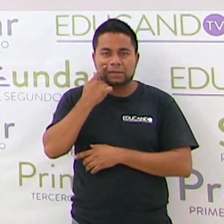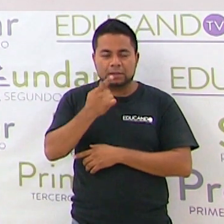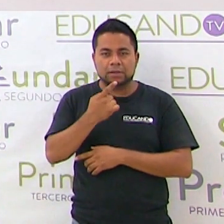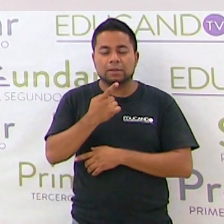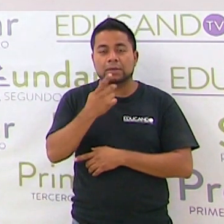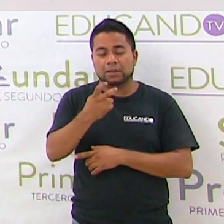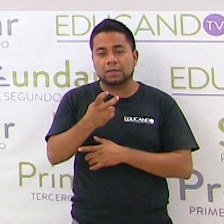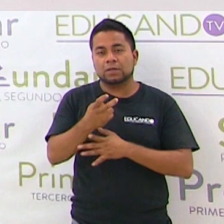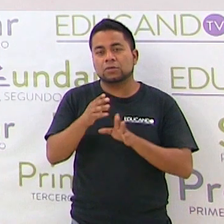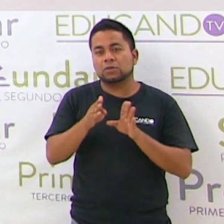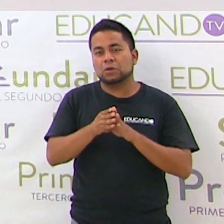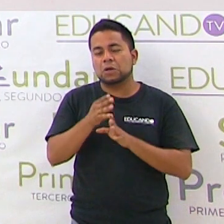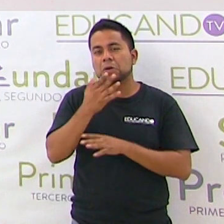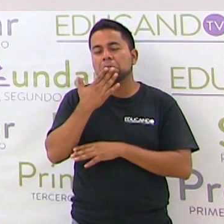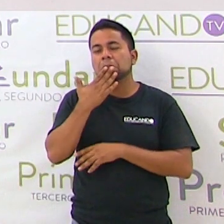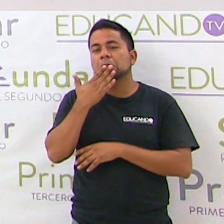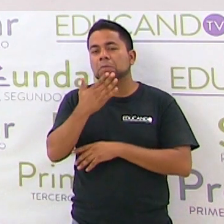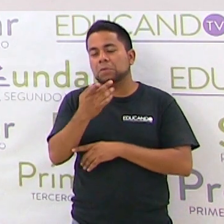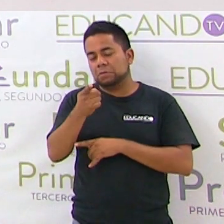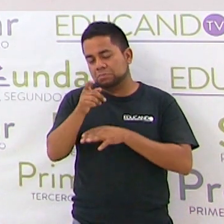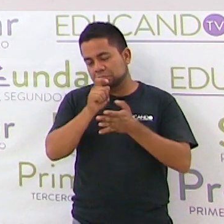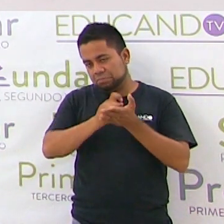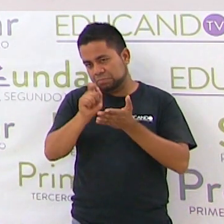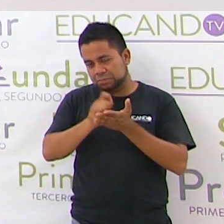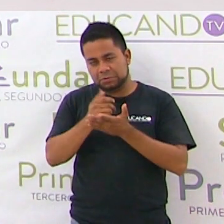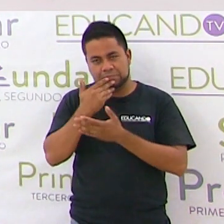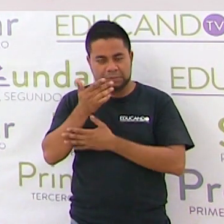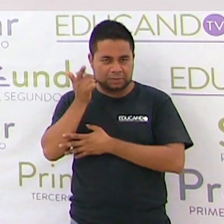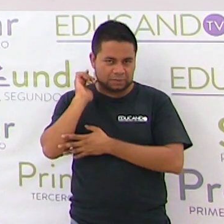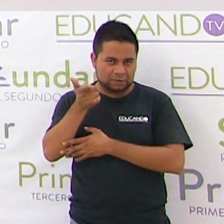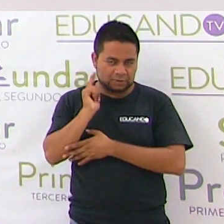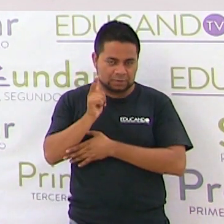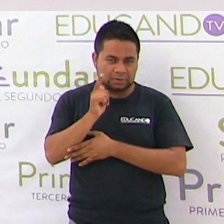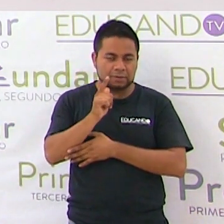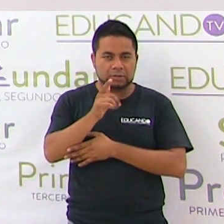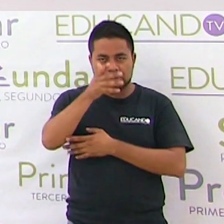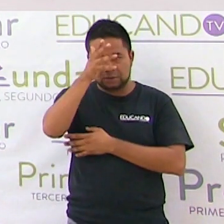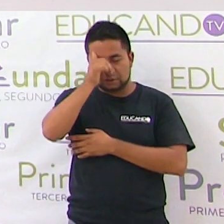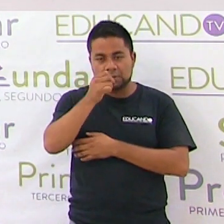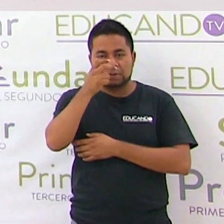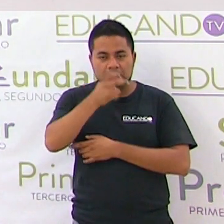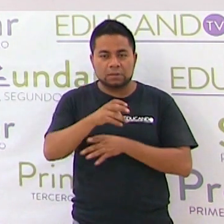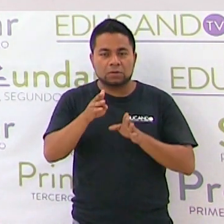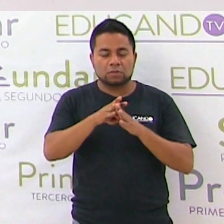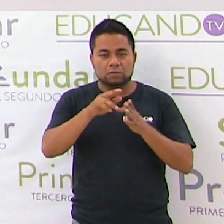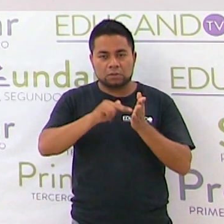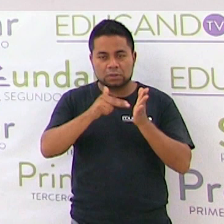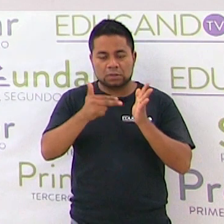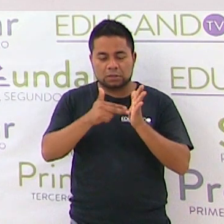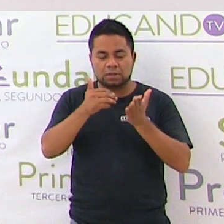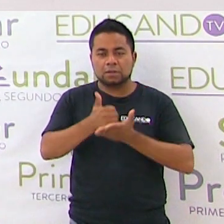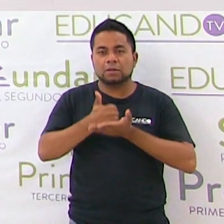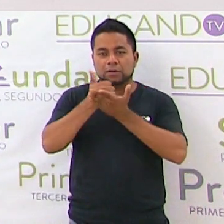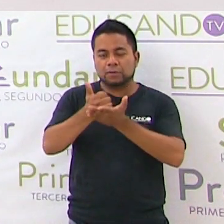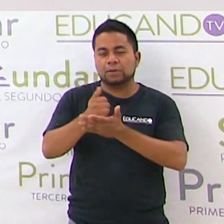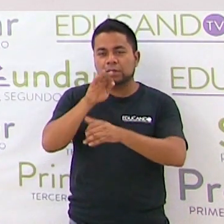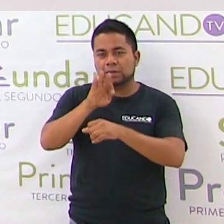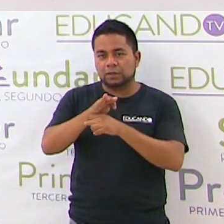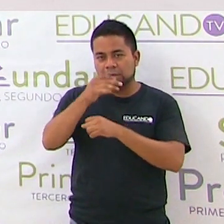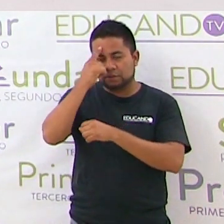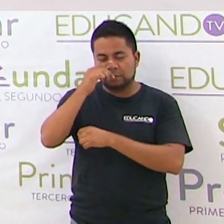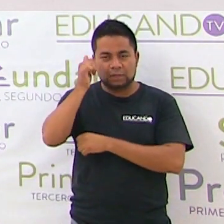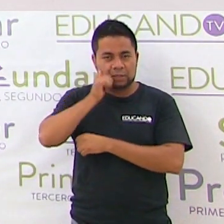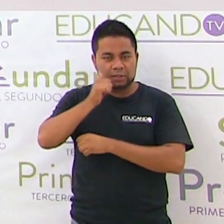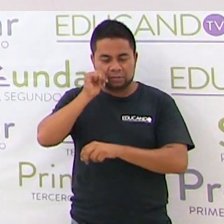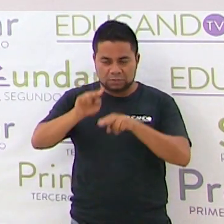les va a salir muy, muy bien su trabajo, muy bien, excelente. Acuérdense que esto es una herramienta que les va a servir mucho en todos